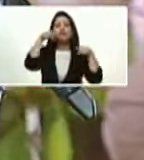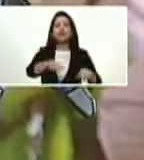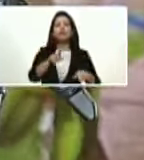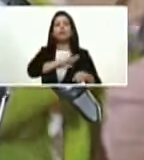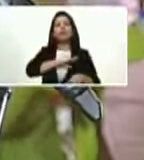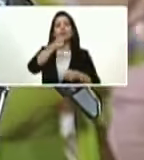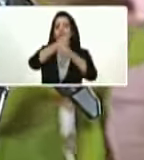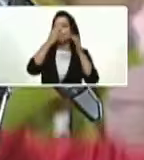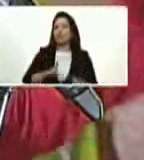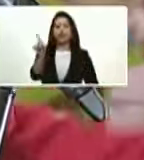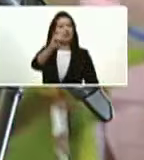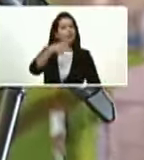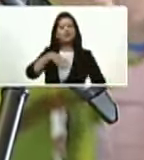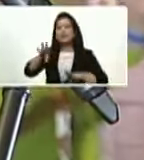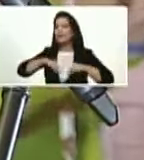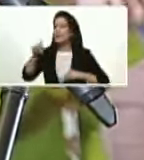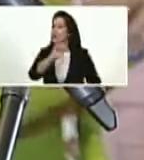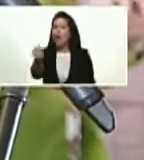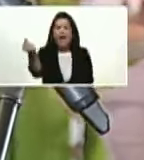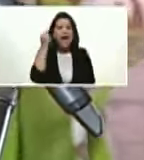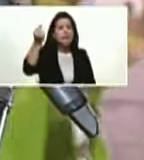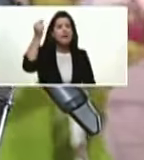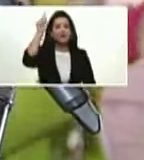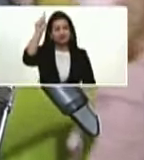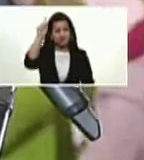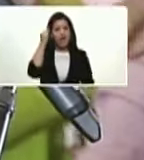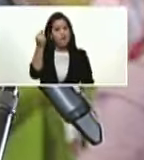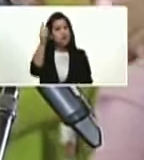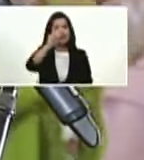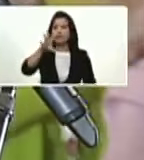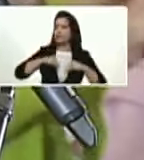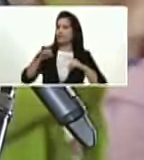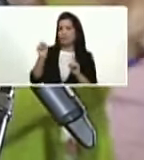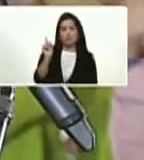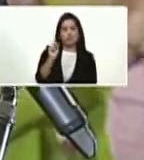No lo permitiremos, nunca.